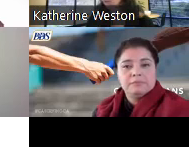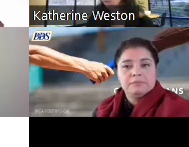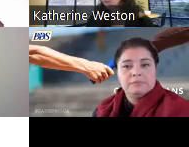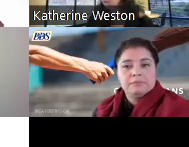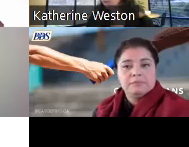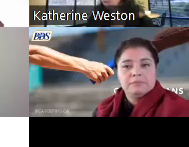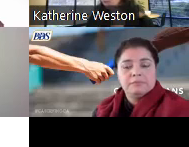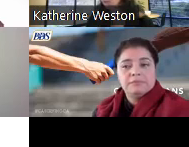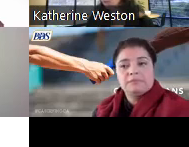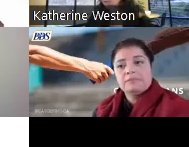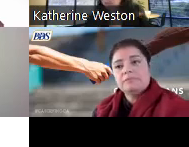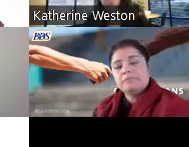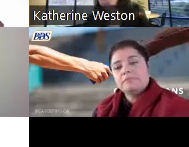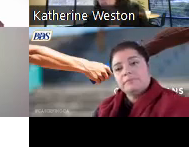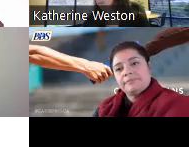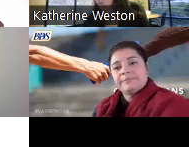Ahora, la información